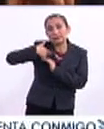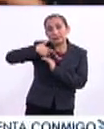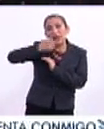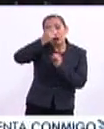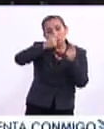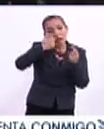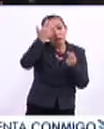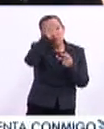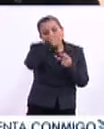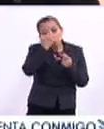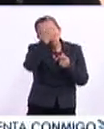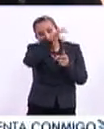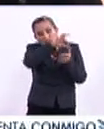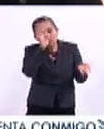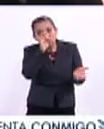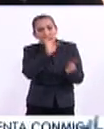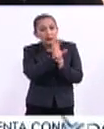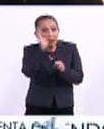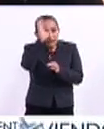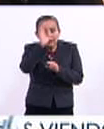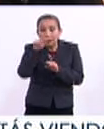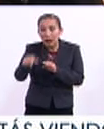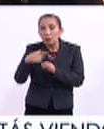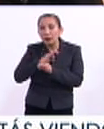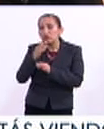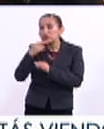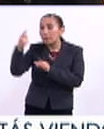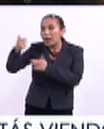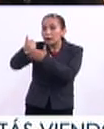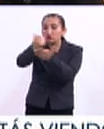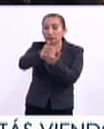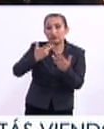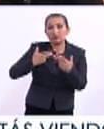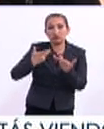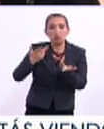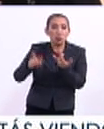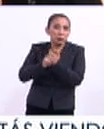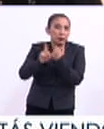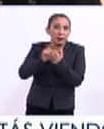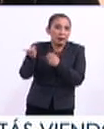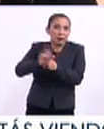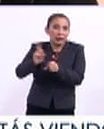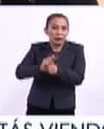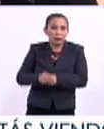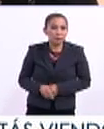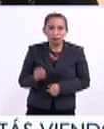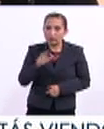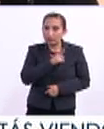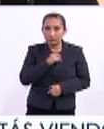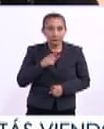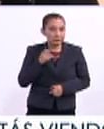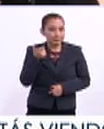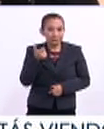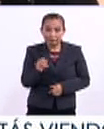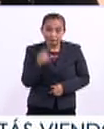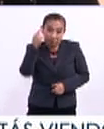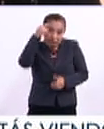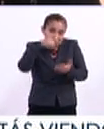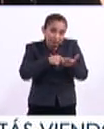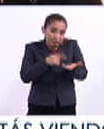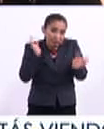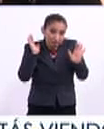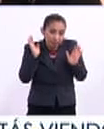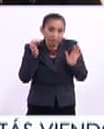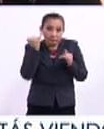pues, a problemáticas reales, ¿no? O sea, creo yo que no se debería hacer de esa manera. O sea, no se debería, al menos desde un